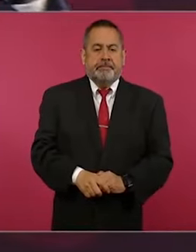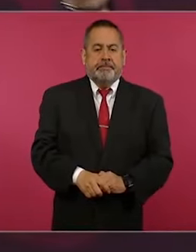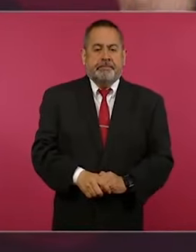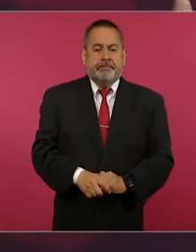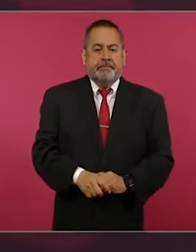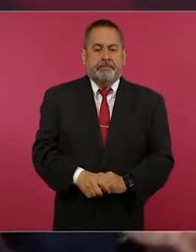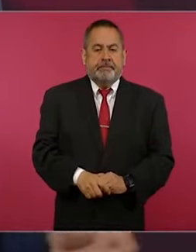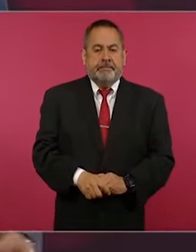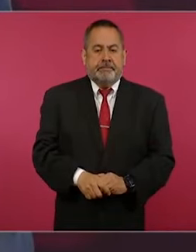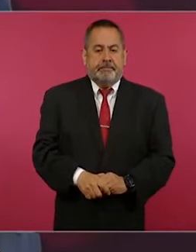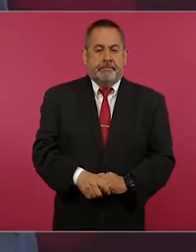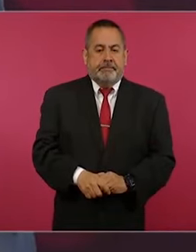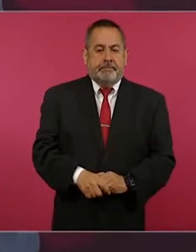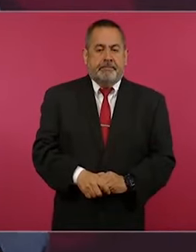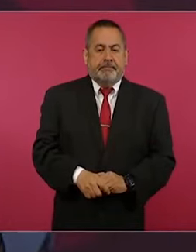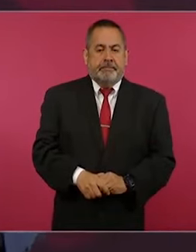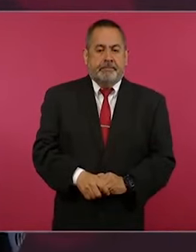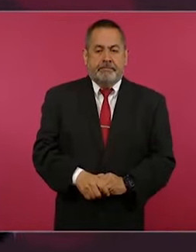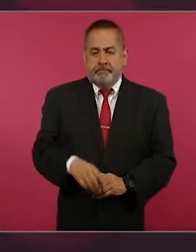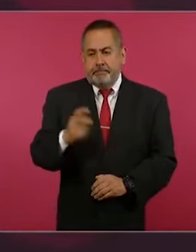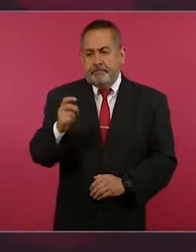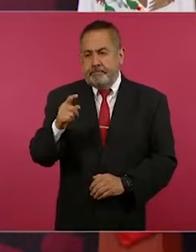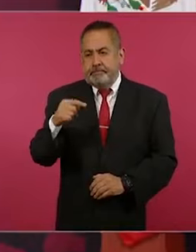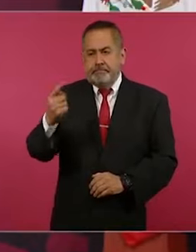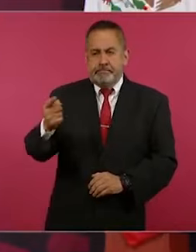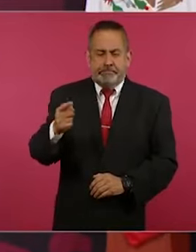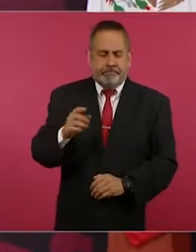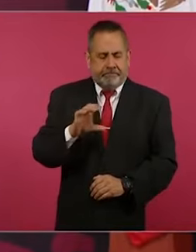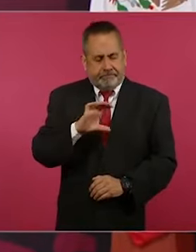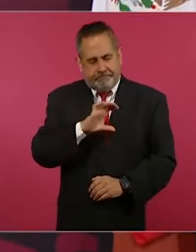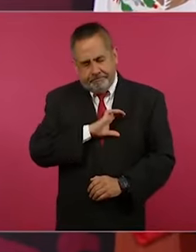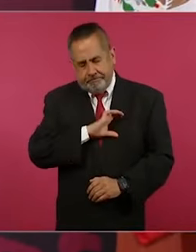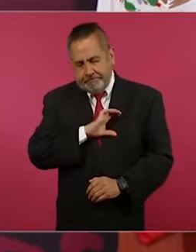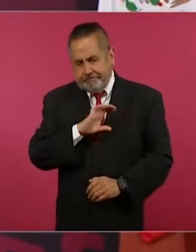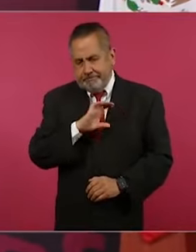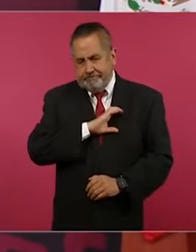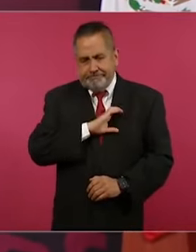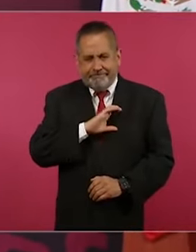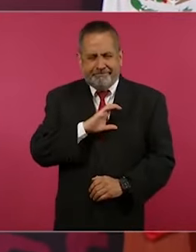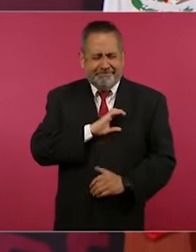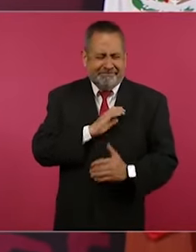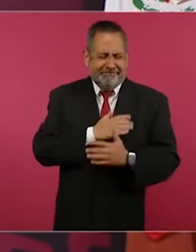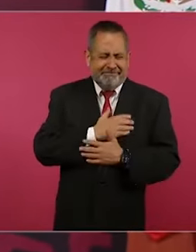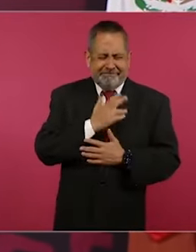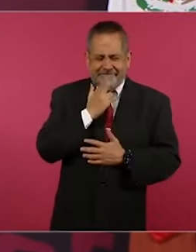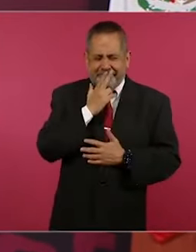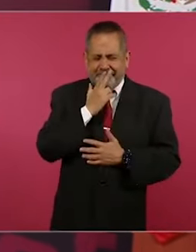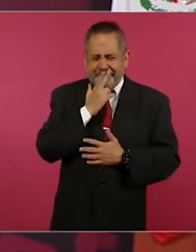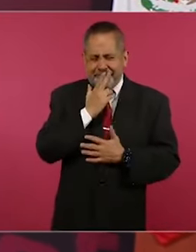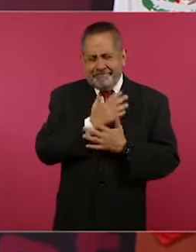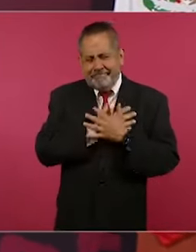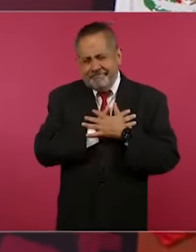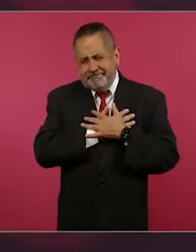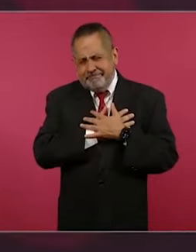por por el afecto, por el cariño, por el amor,